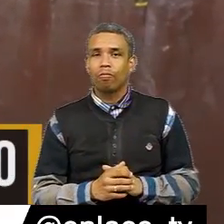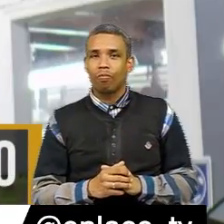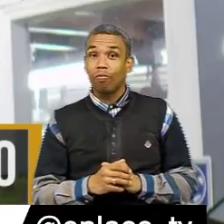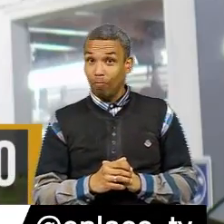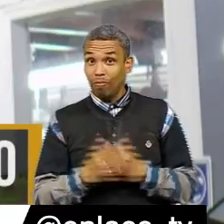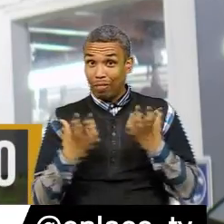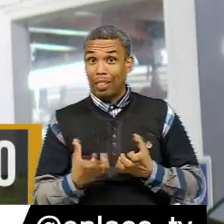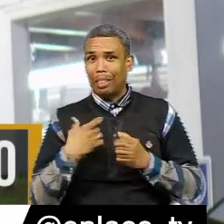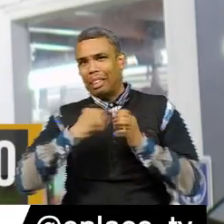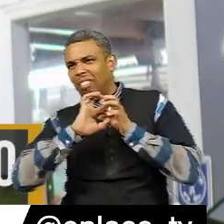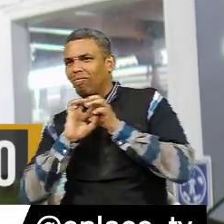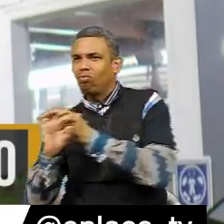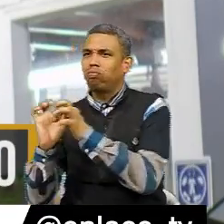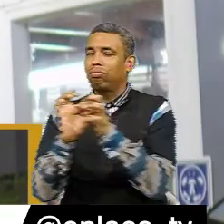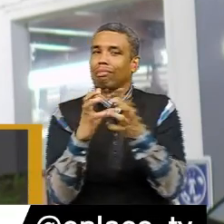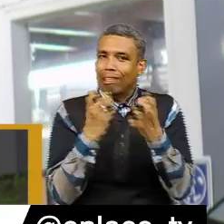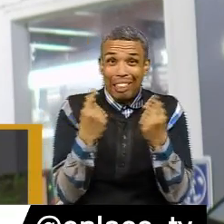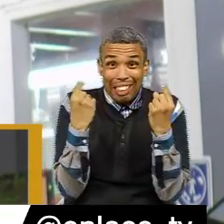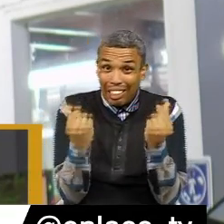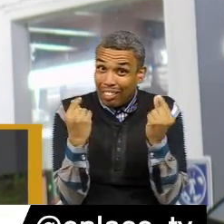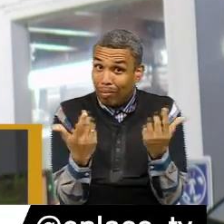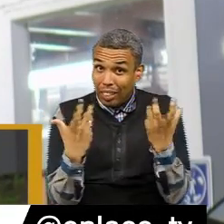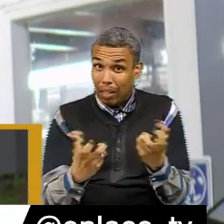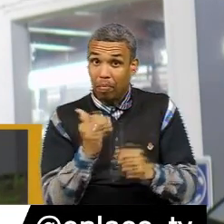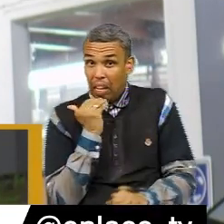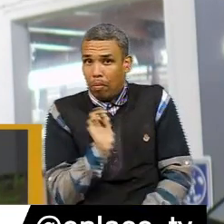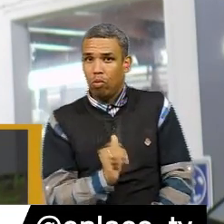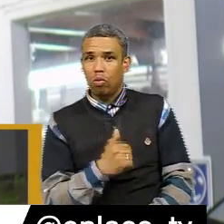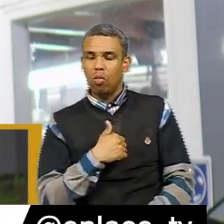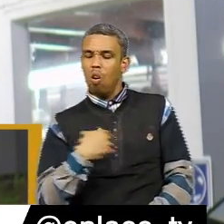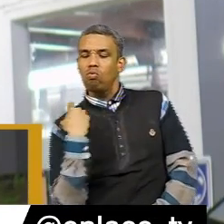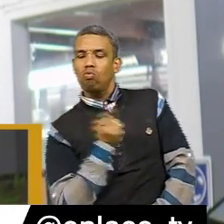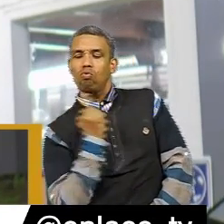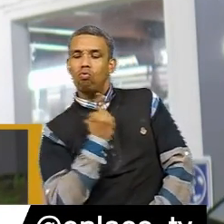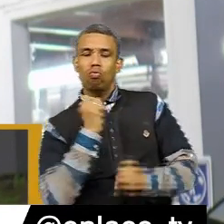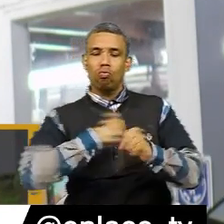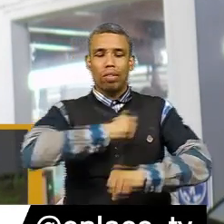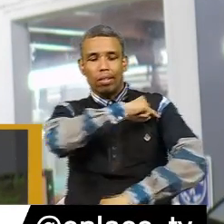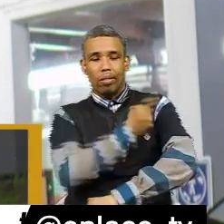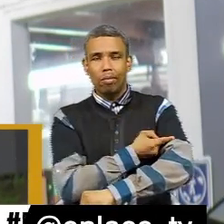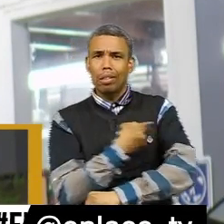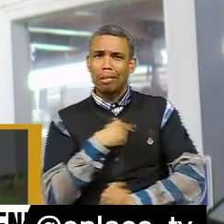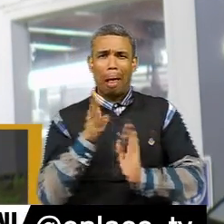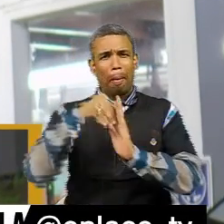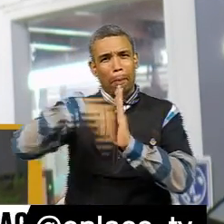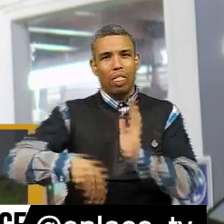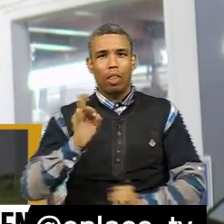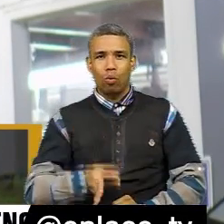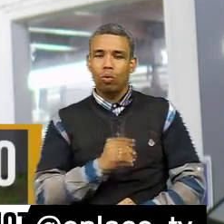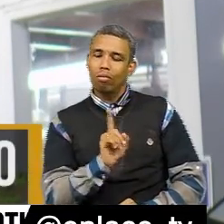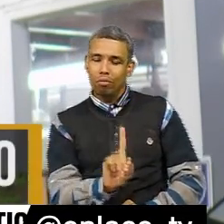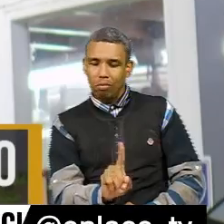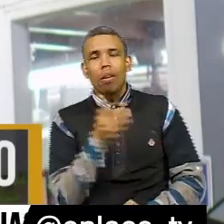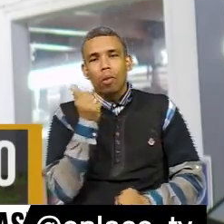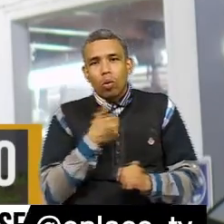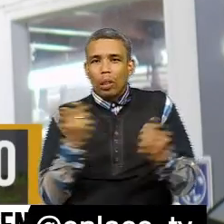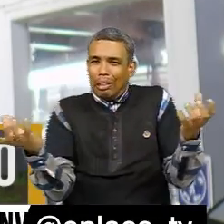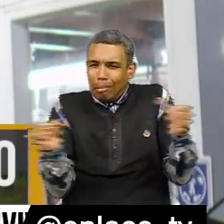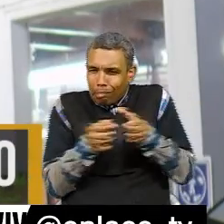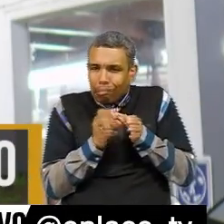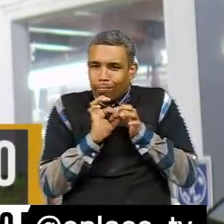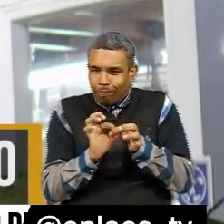mejor unidos. Si queremos llegar rápido, es andar solo. Y, por supuesto, lo hacemos de manera mancomunada y en Barranca seguramente podemos hacer